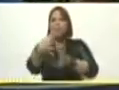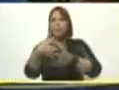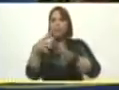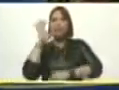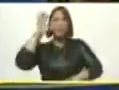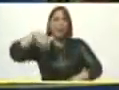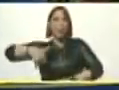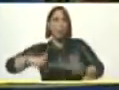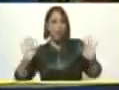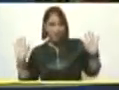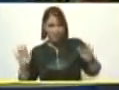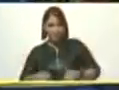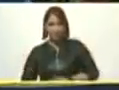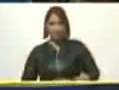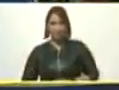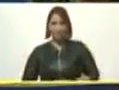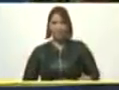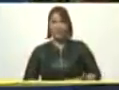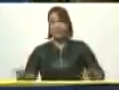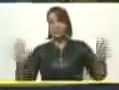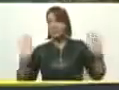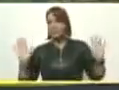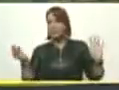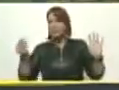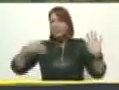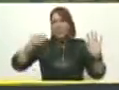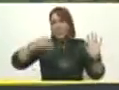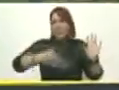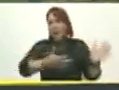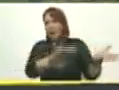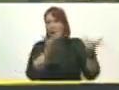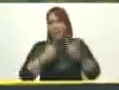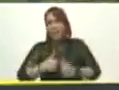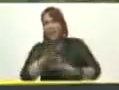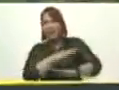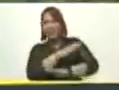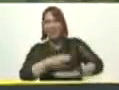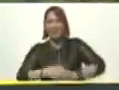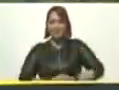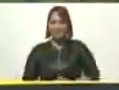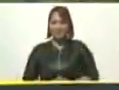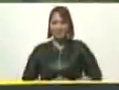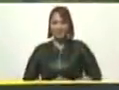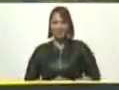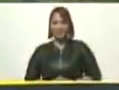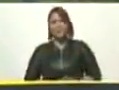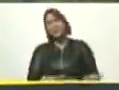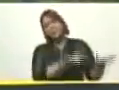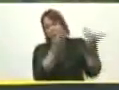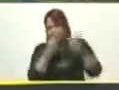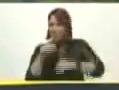Ay qué más no vas a cantar Maelo Bueno ahora